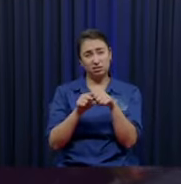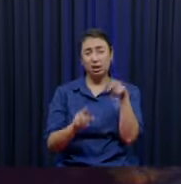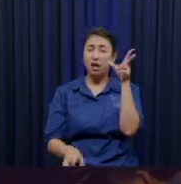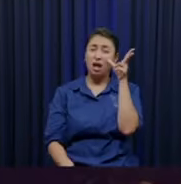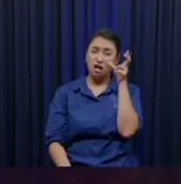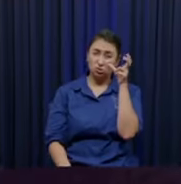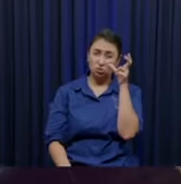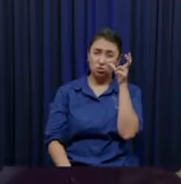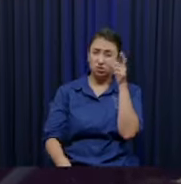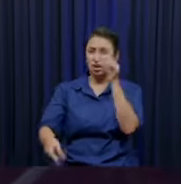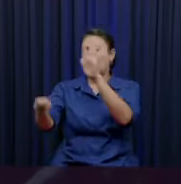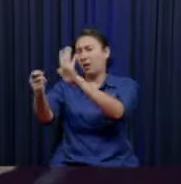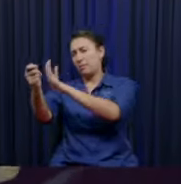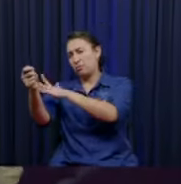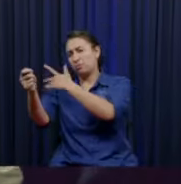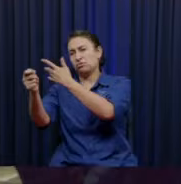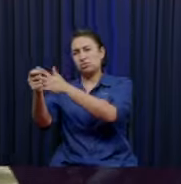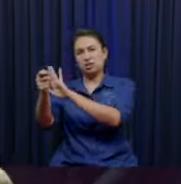Y ahí